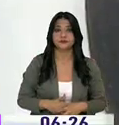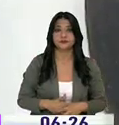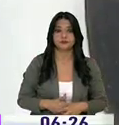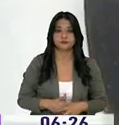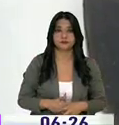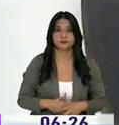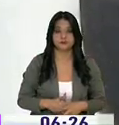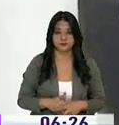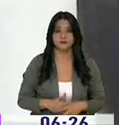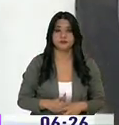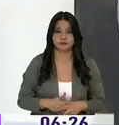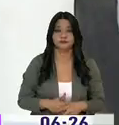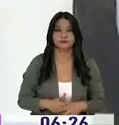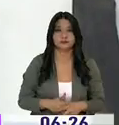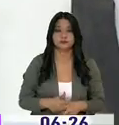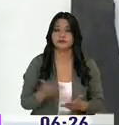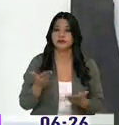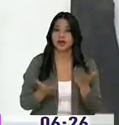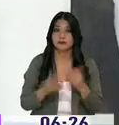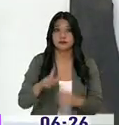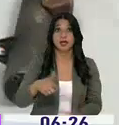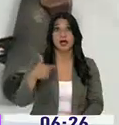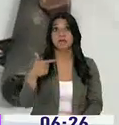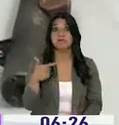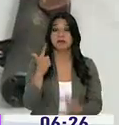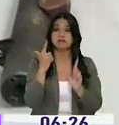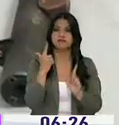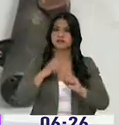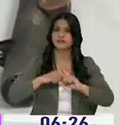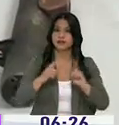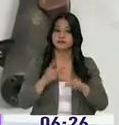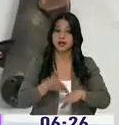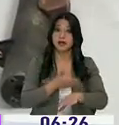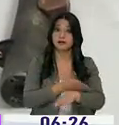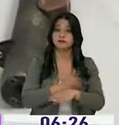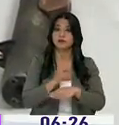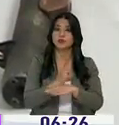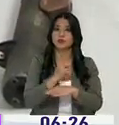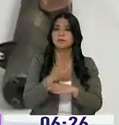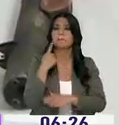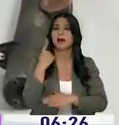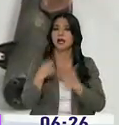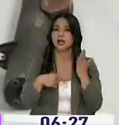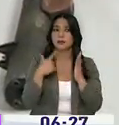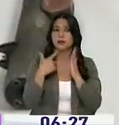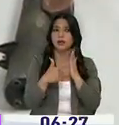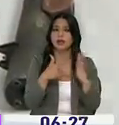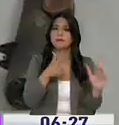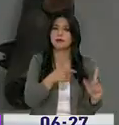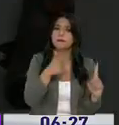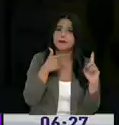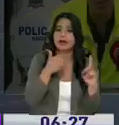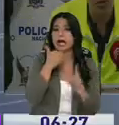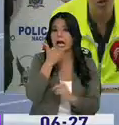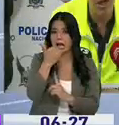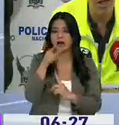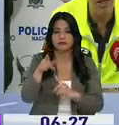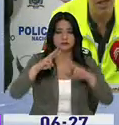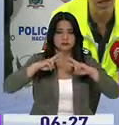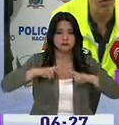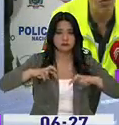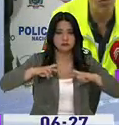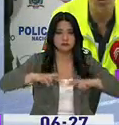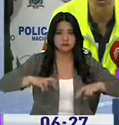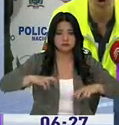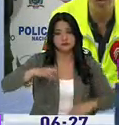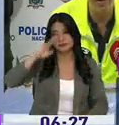Se busca conocer si estas armas de fuego han sido utilizadas para actos ilícitos. Para la Policía Nacional es